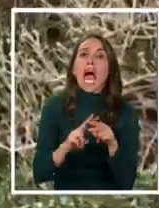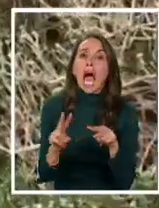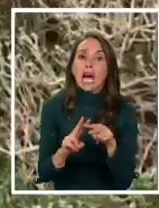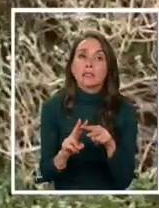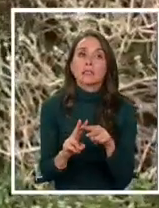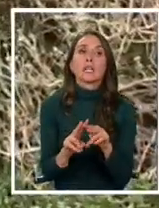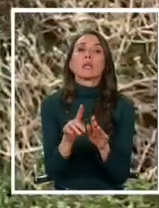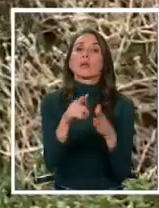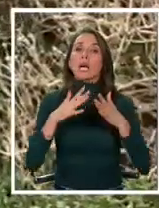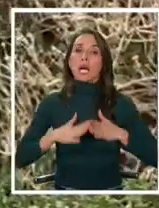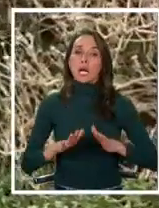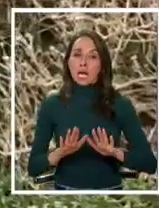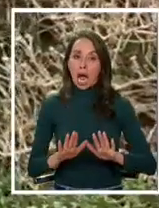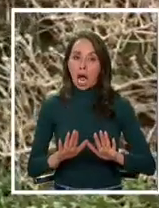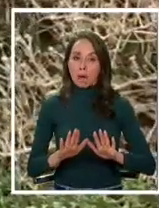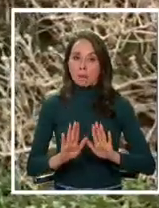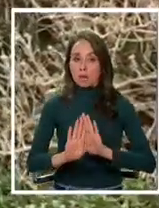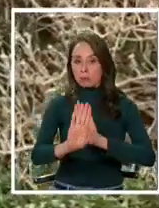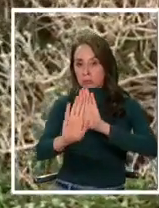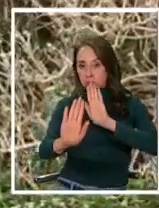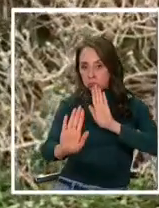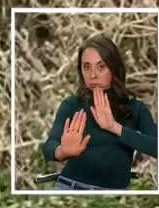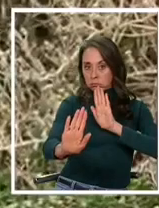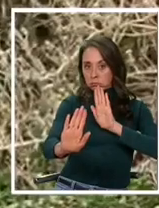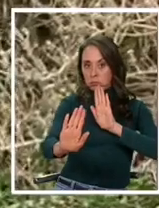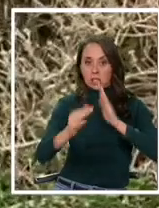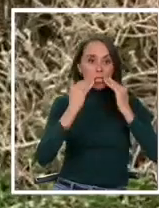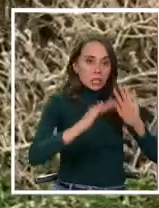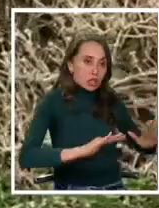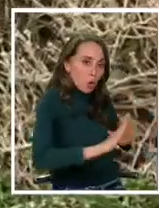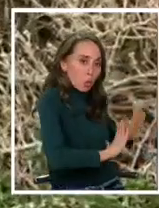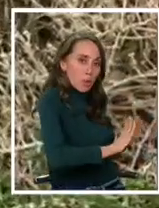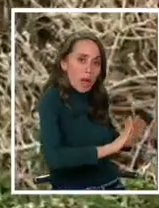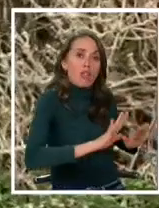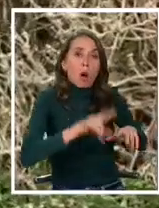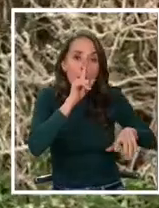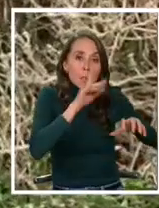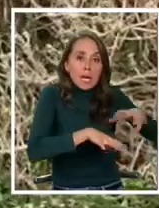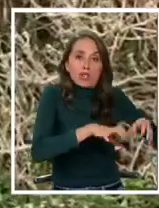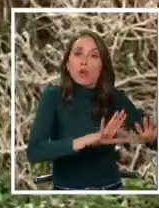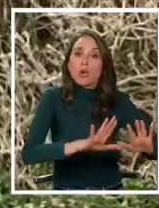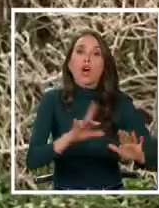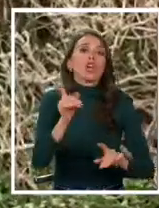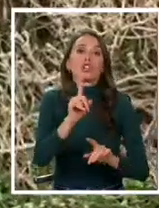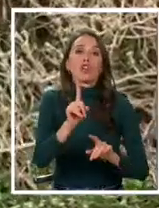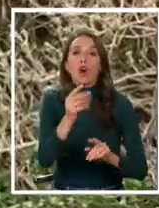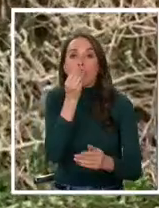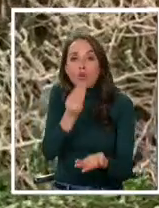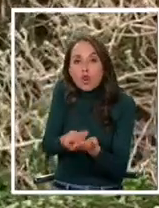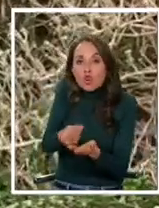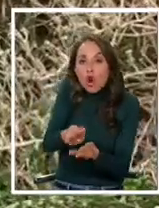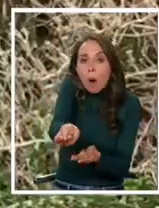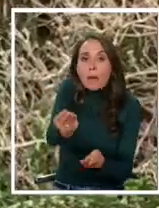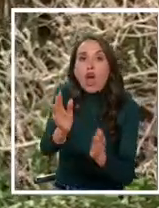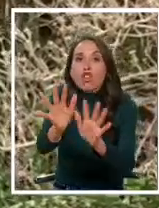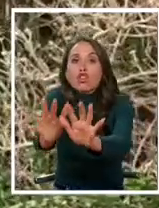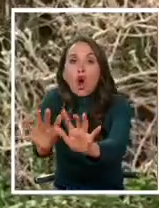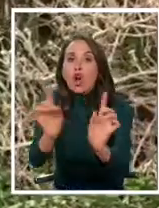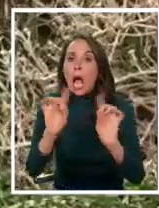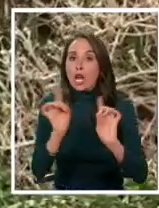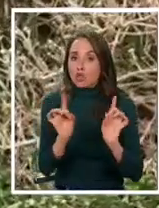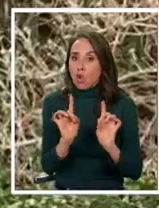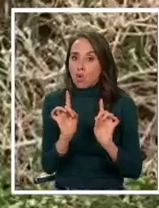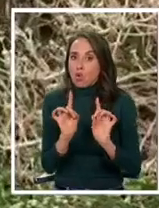además de mantener la calma mantenernos a distancia alejar proteger a los niños y mascotas por ningún motivo intentar alimentarlos ni tocarlos por ninguna